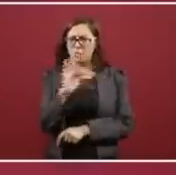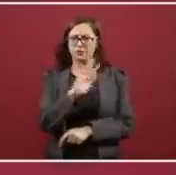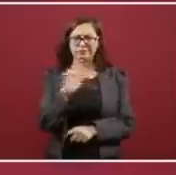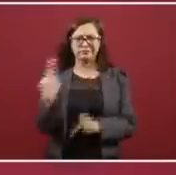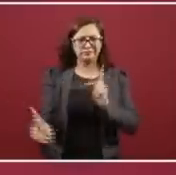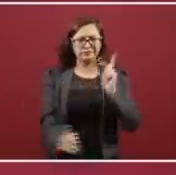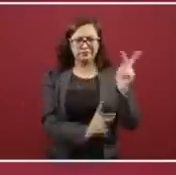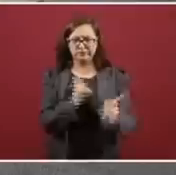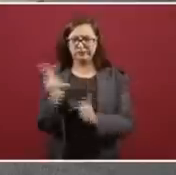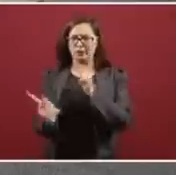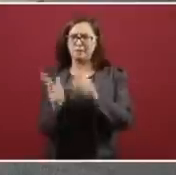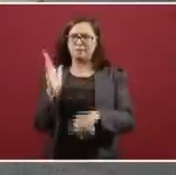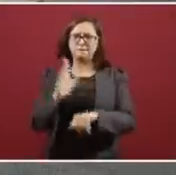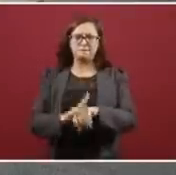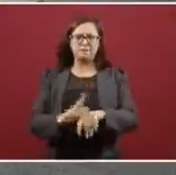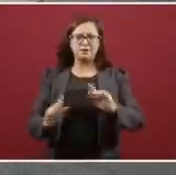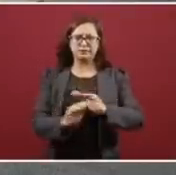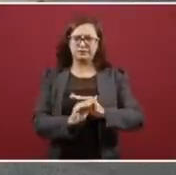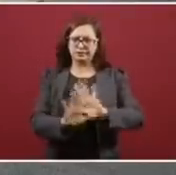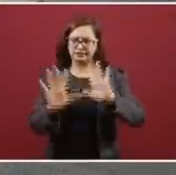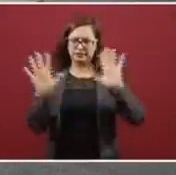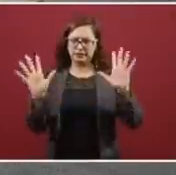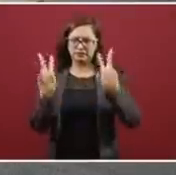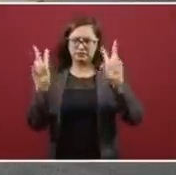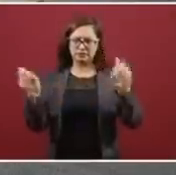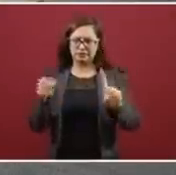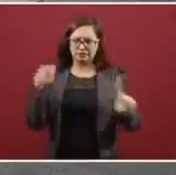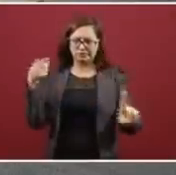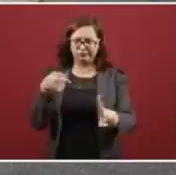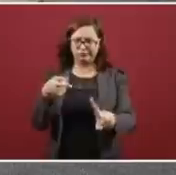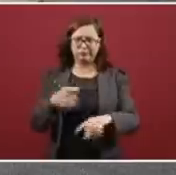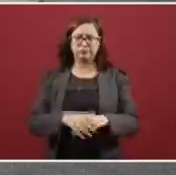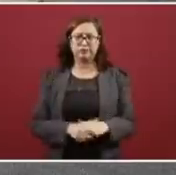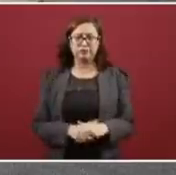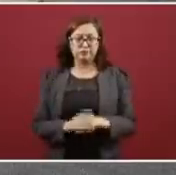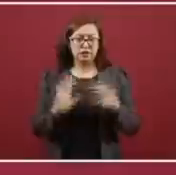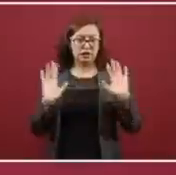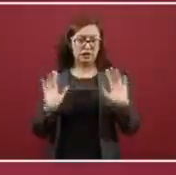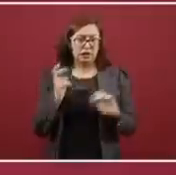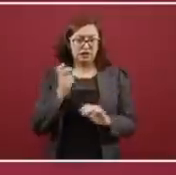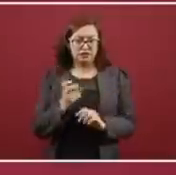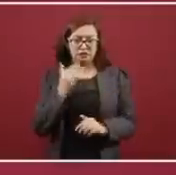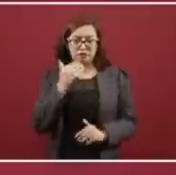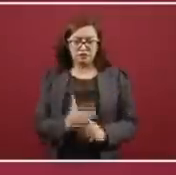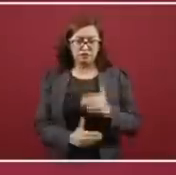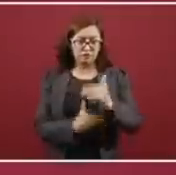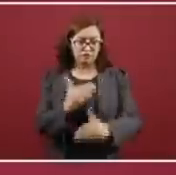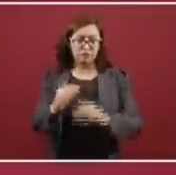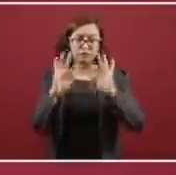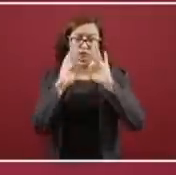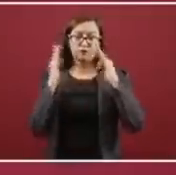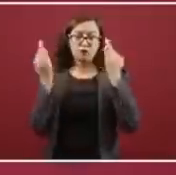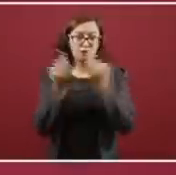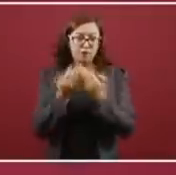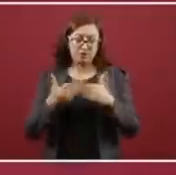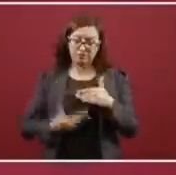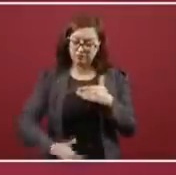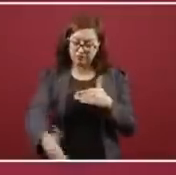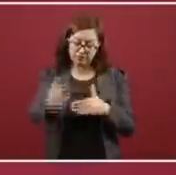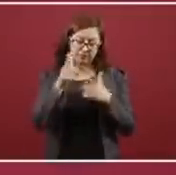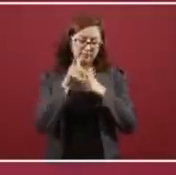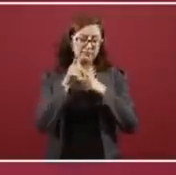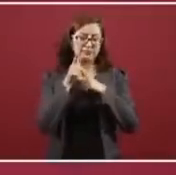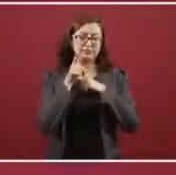requiera aclarar más sobre este tema ese sería el procedimiento es desde el método vamos a